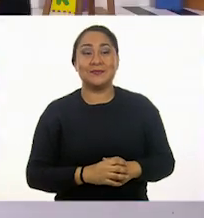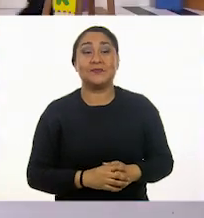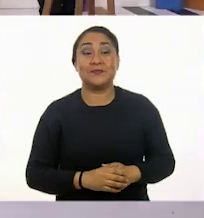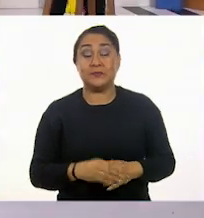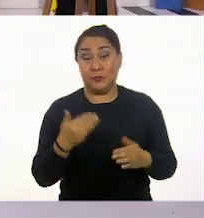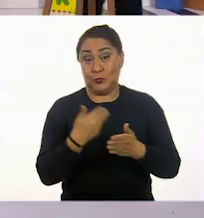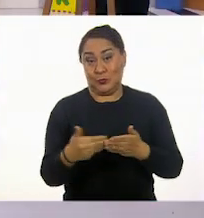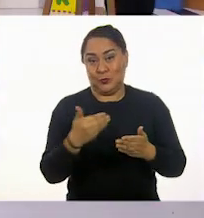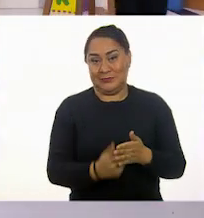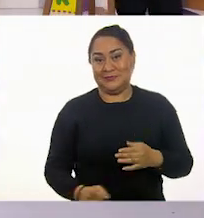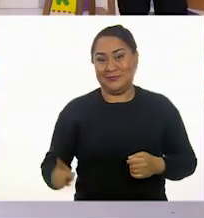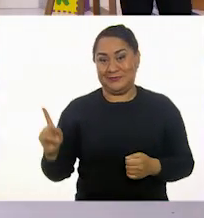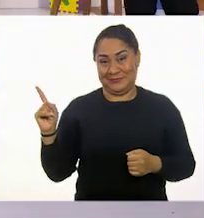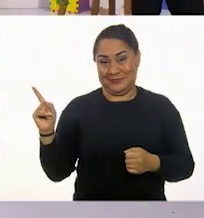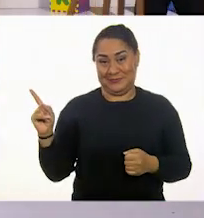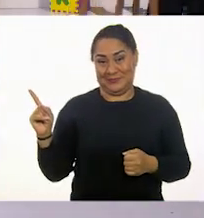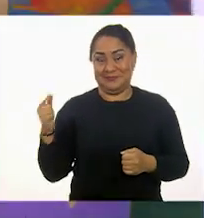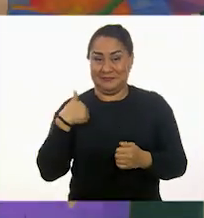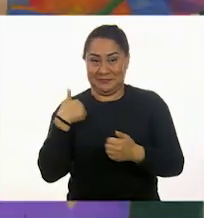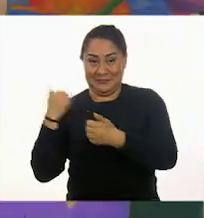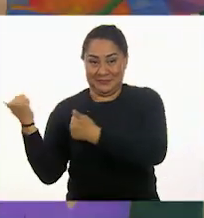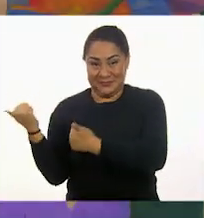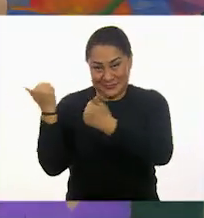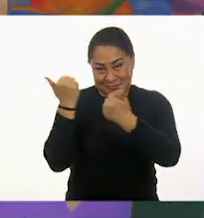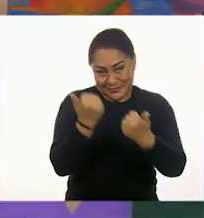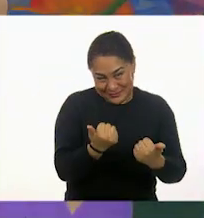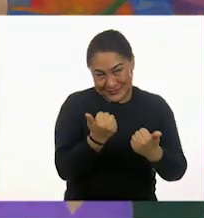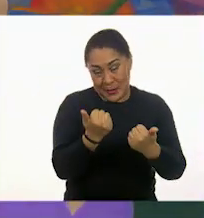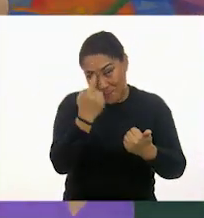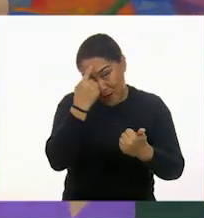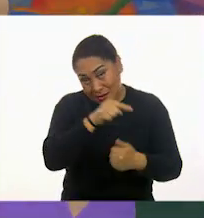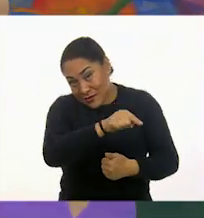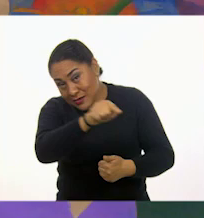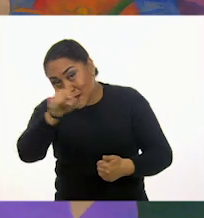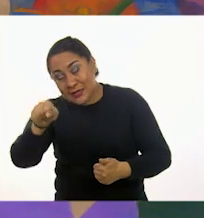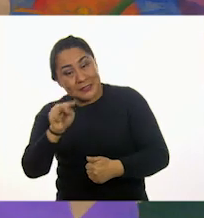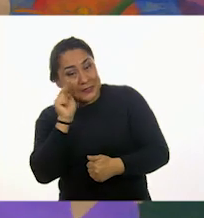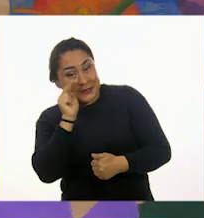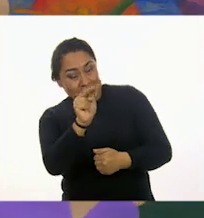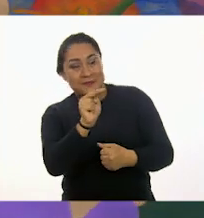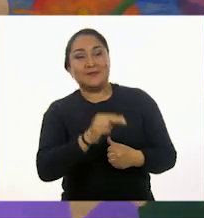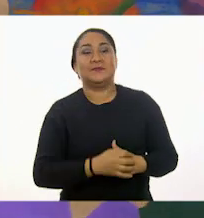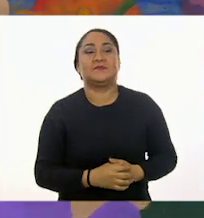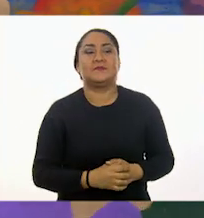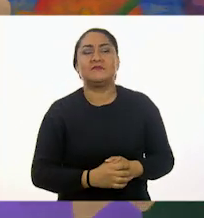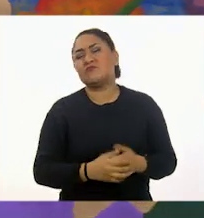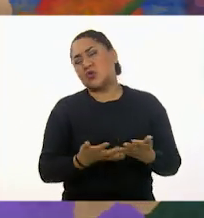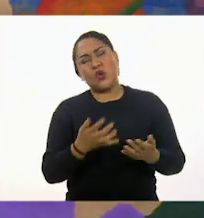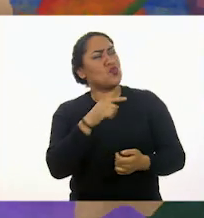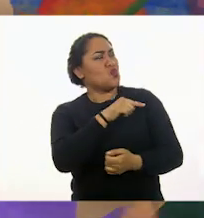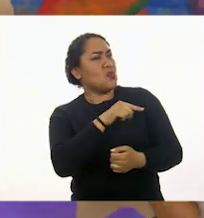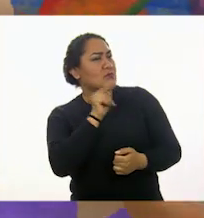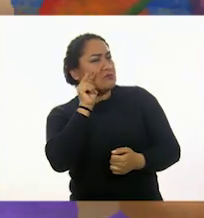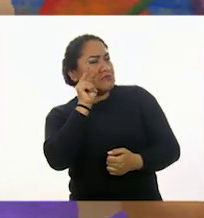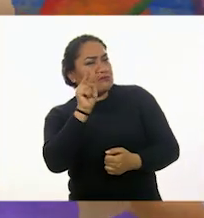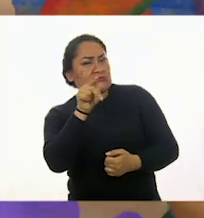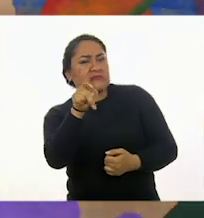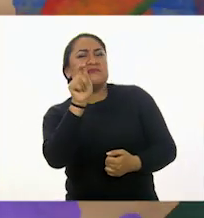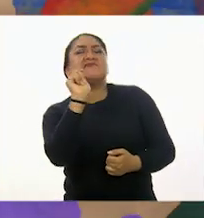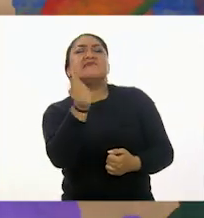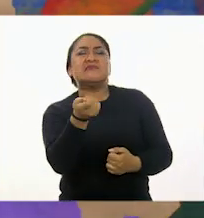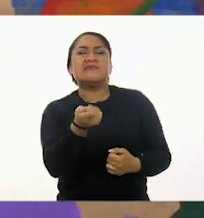Con este mural que traje para todos ustedes el día de hoy. ¿Qué puedes observar en este